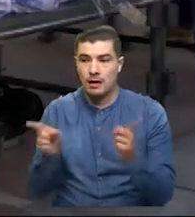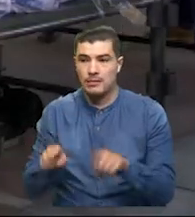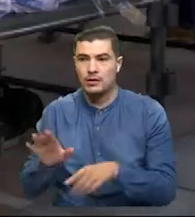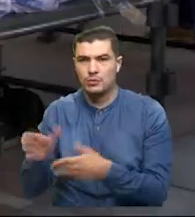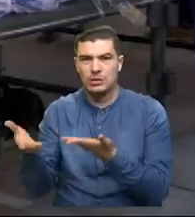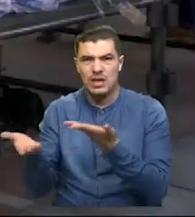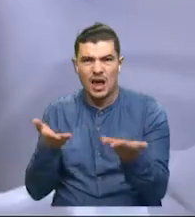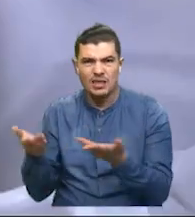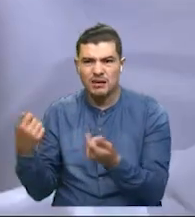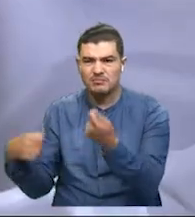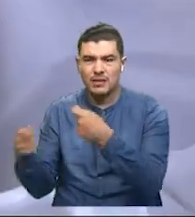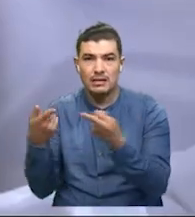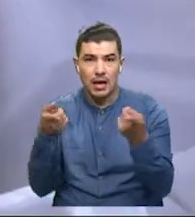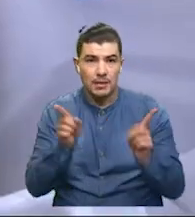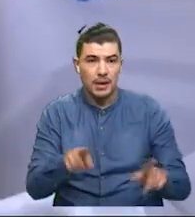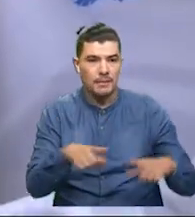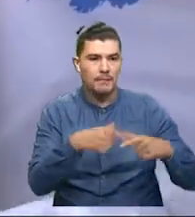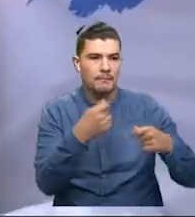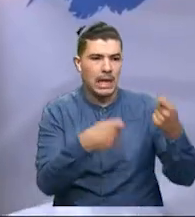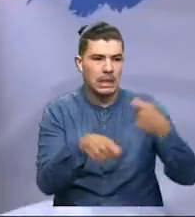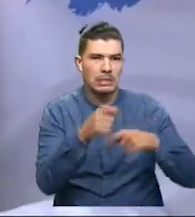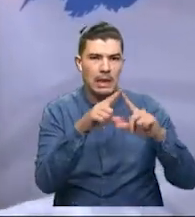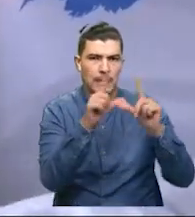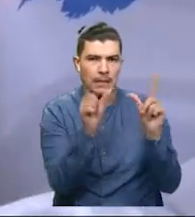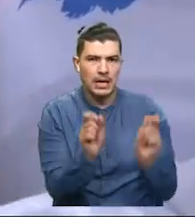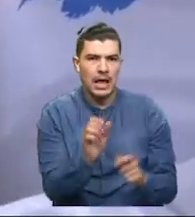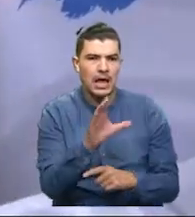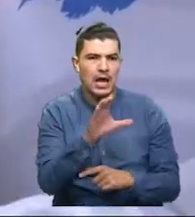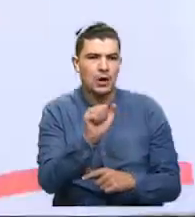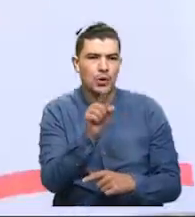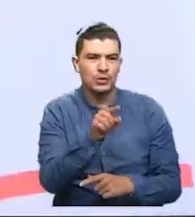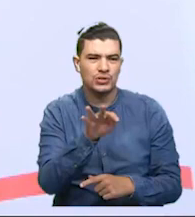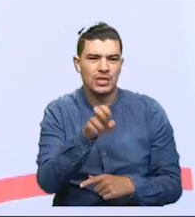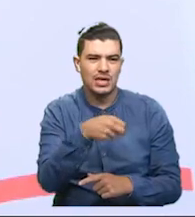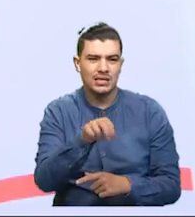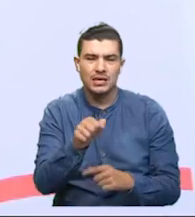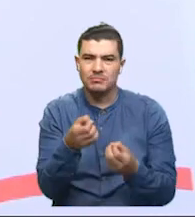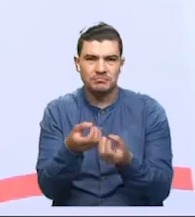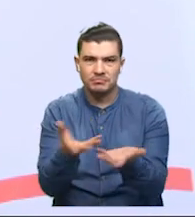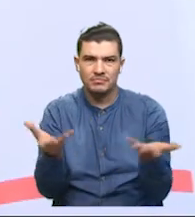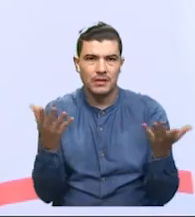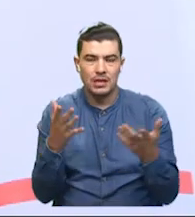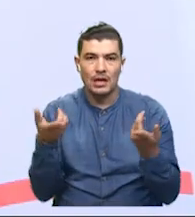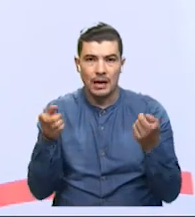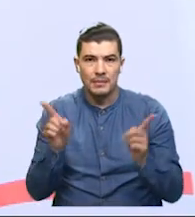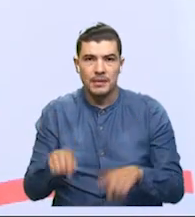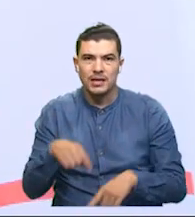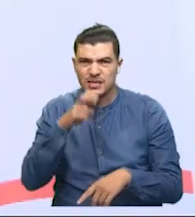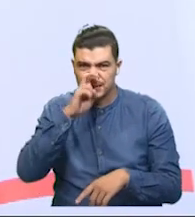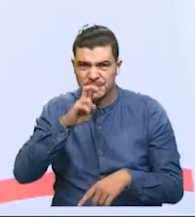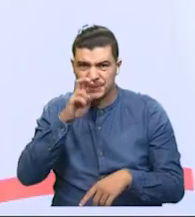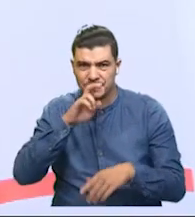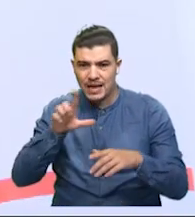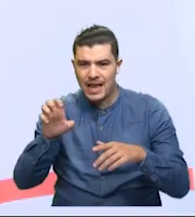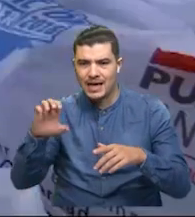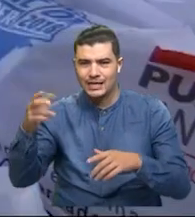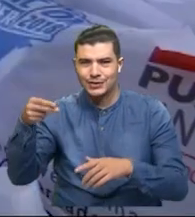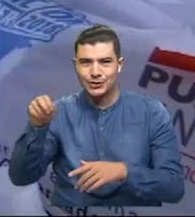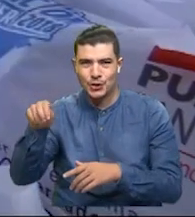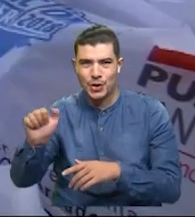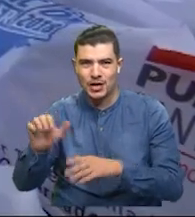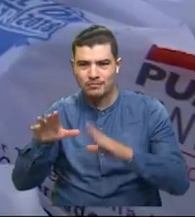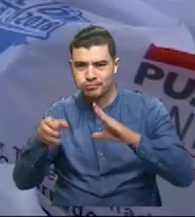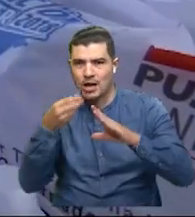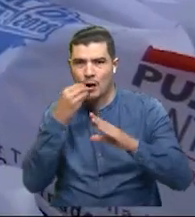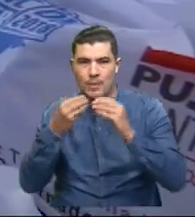Zuli, venta de empanadas La Costeña, es decir, una variedad de gastronomía, lechonería La Insuperable, empanadas,